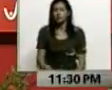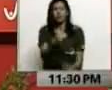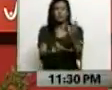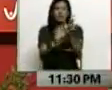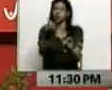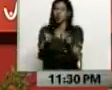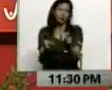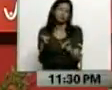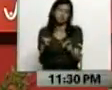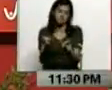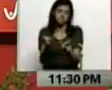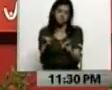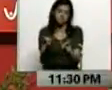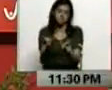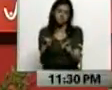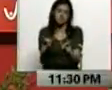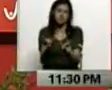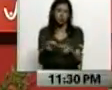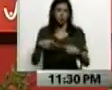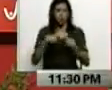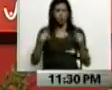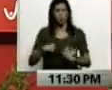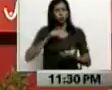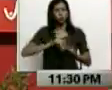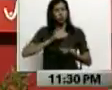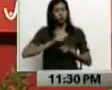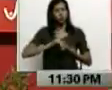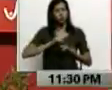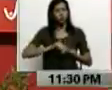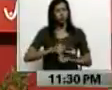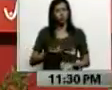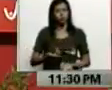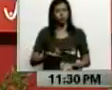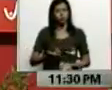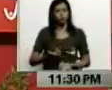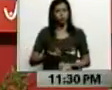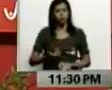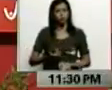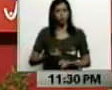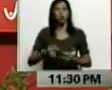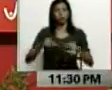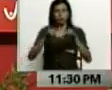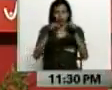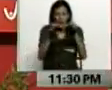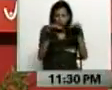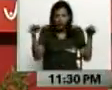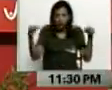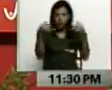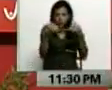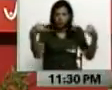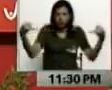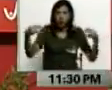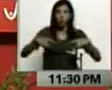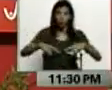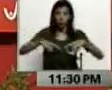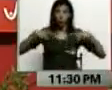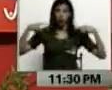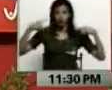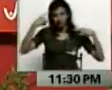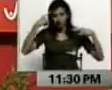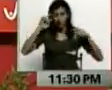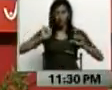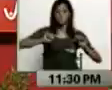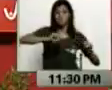imagínense esta gente para la sangre fría que hay que tener para poner Cómo se llama una una Guaya sabiendo que el